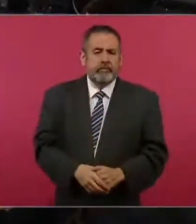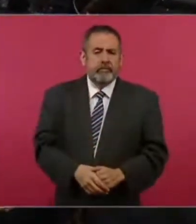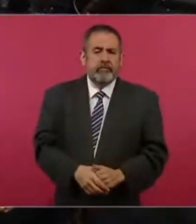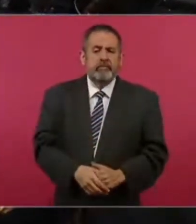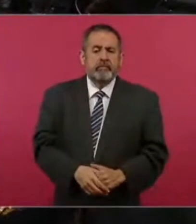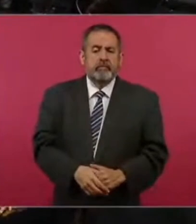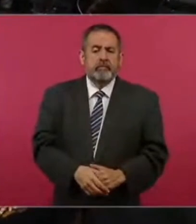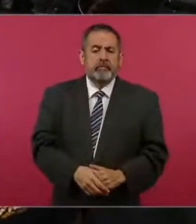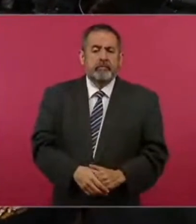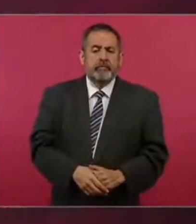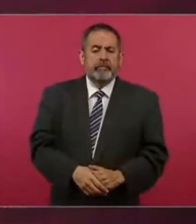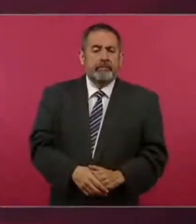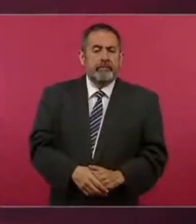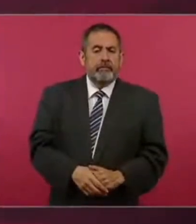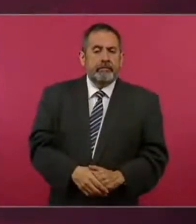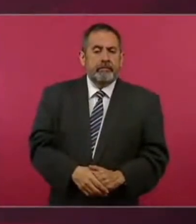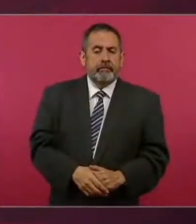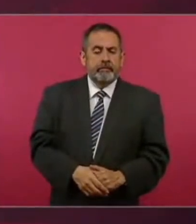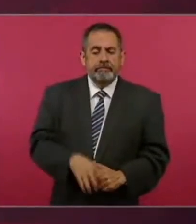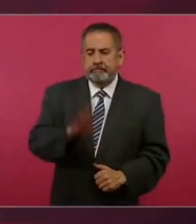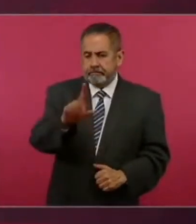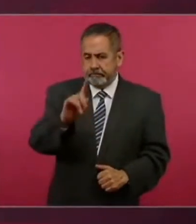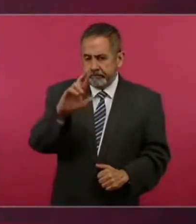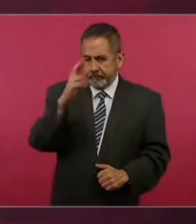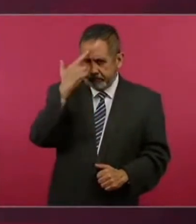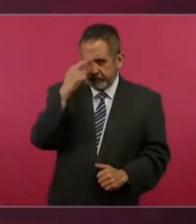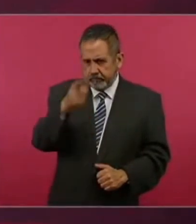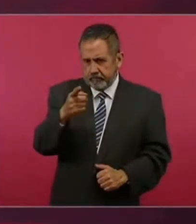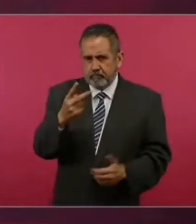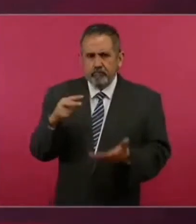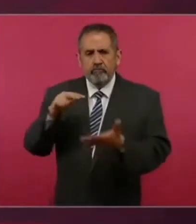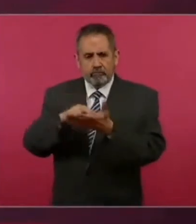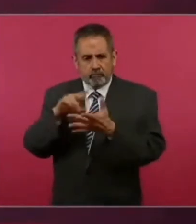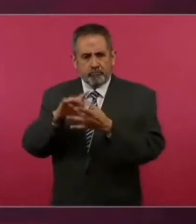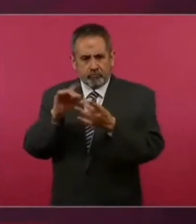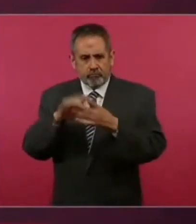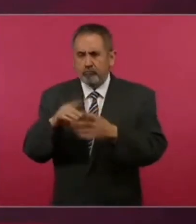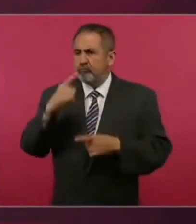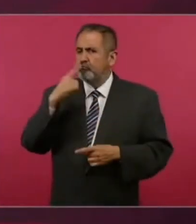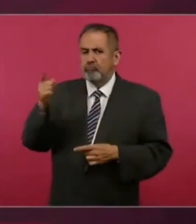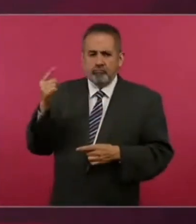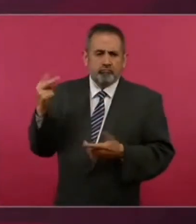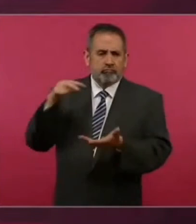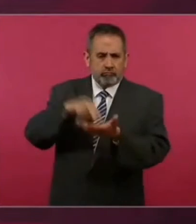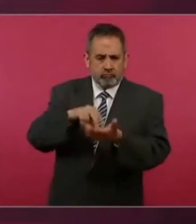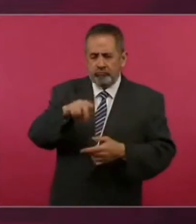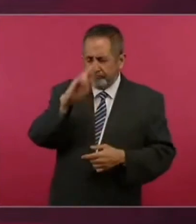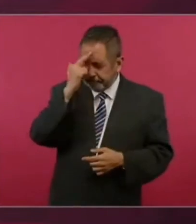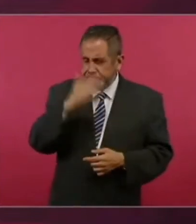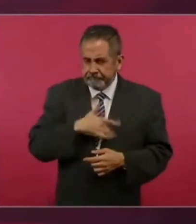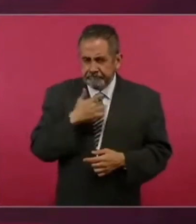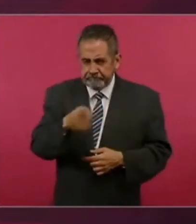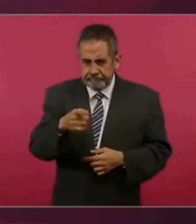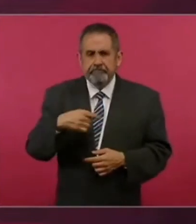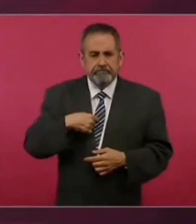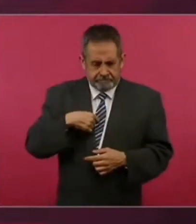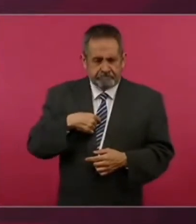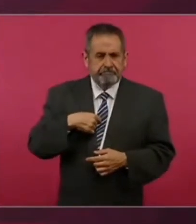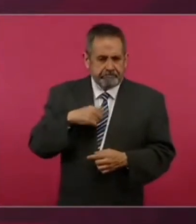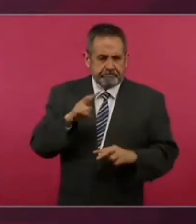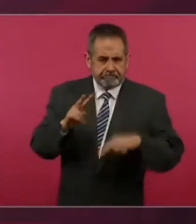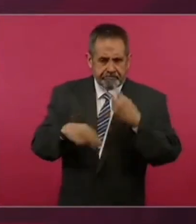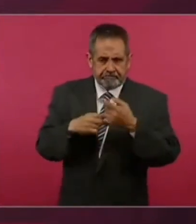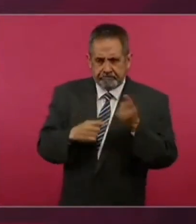primero de que recuerdo que tú hiciste la denuncia aquí y enviamos